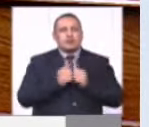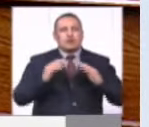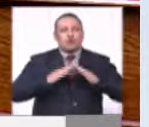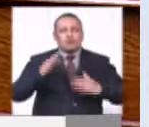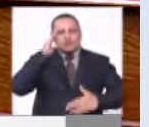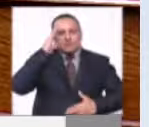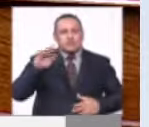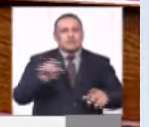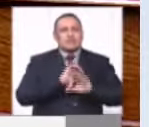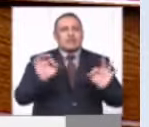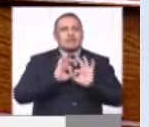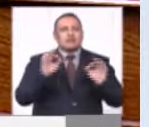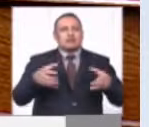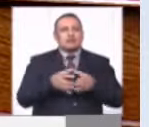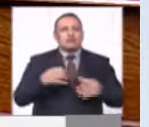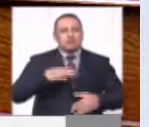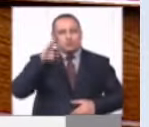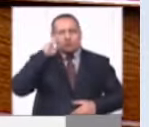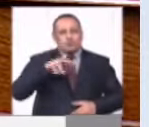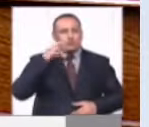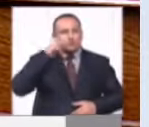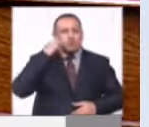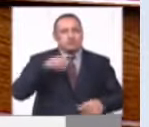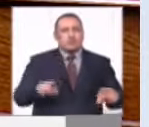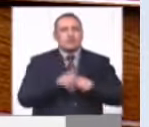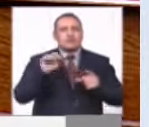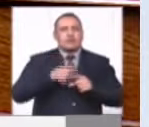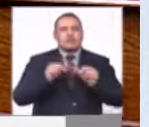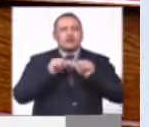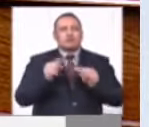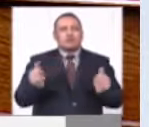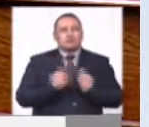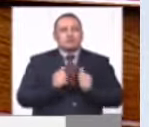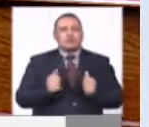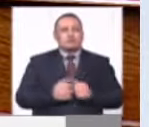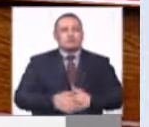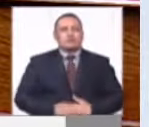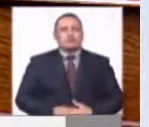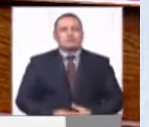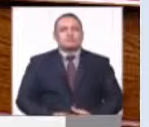Comisarías, ninguno para Puno tampoco. Y así siguen.